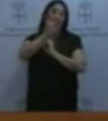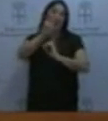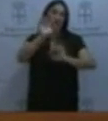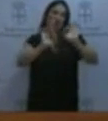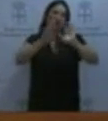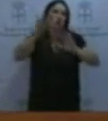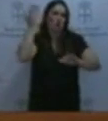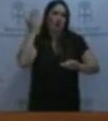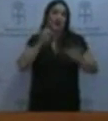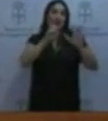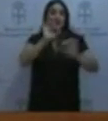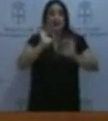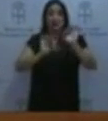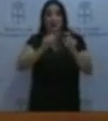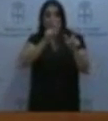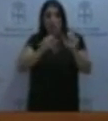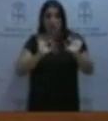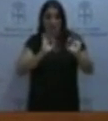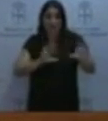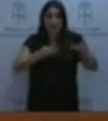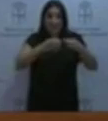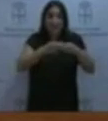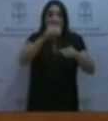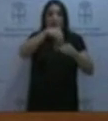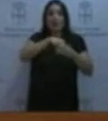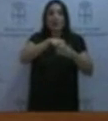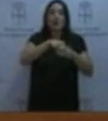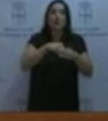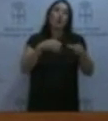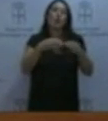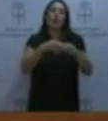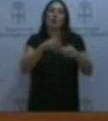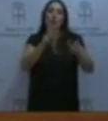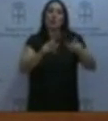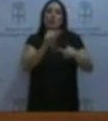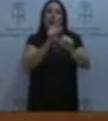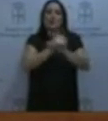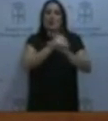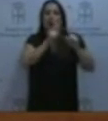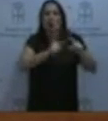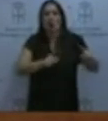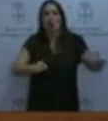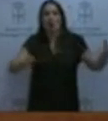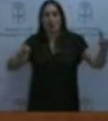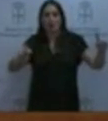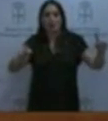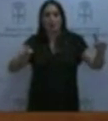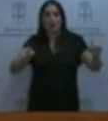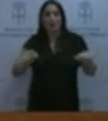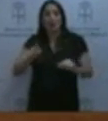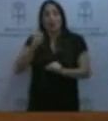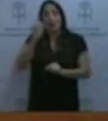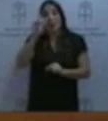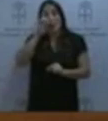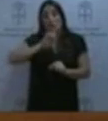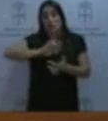32%. Un 60% de estas personas pertenecen al colectivo de desempleados de larga duración y durante los años